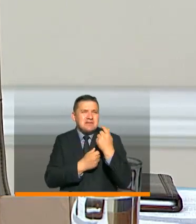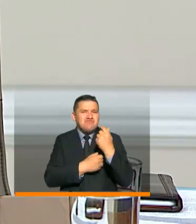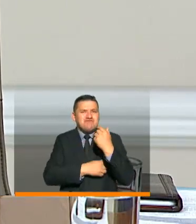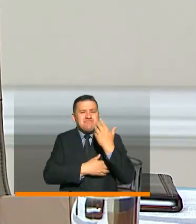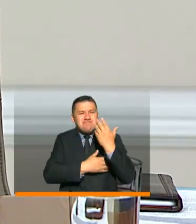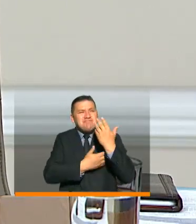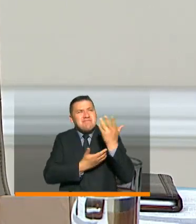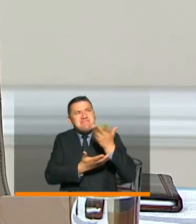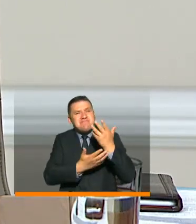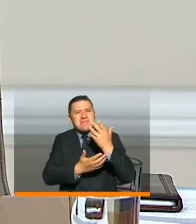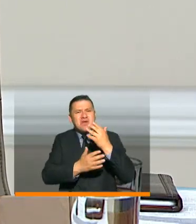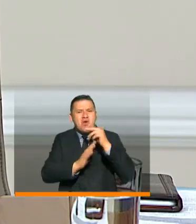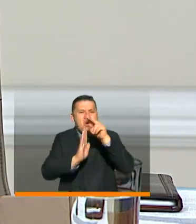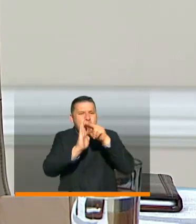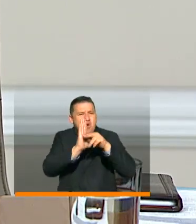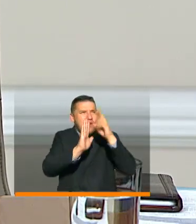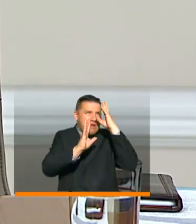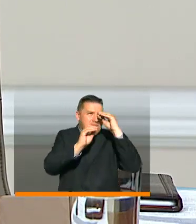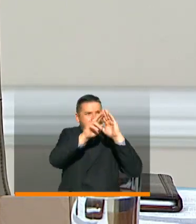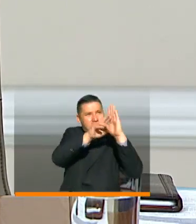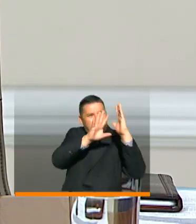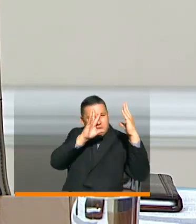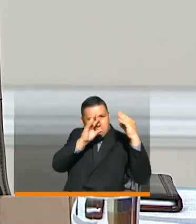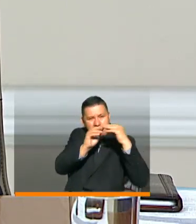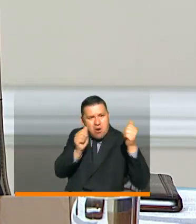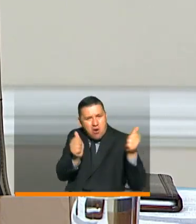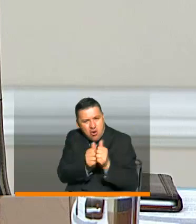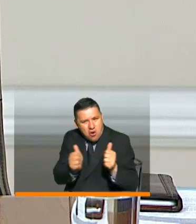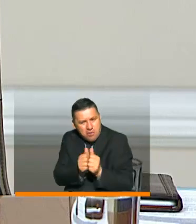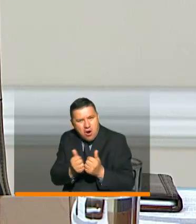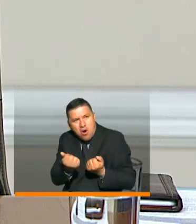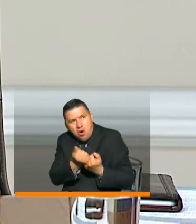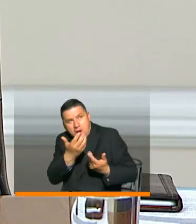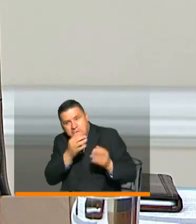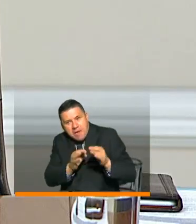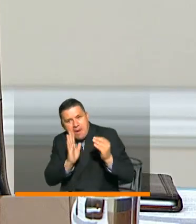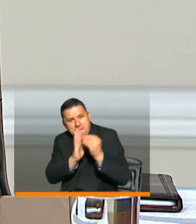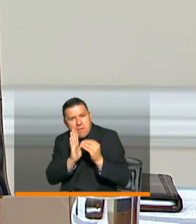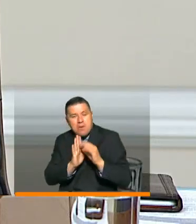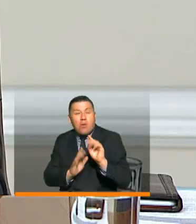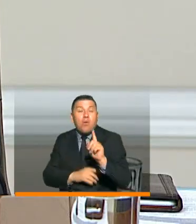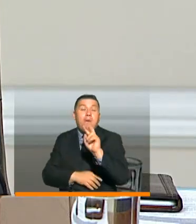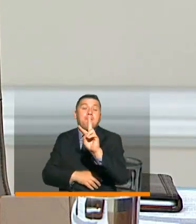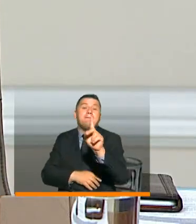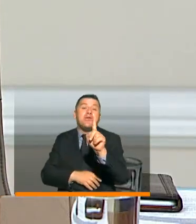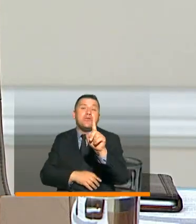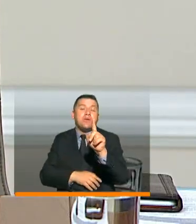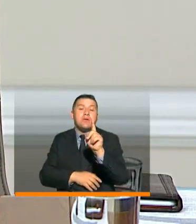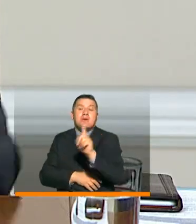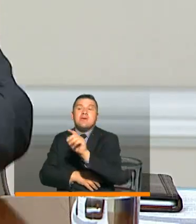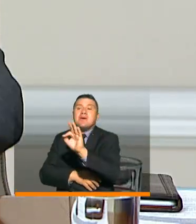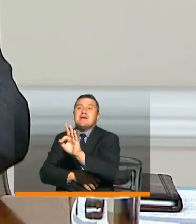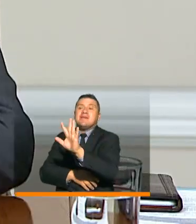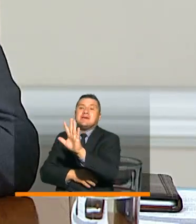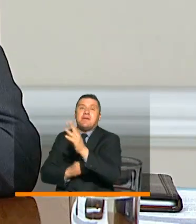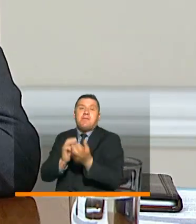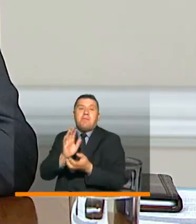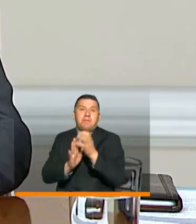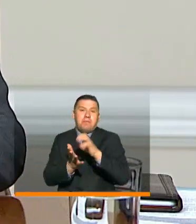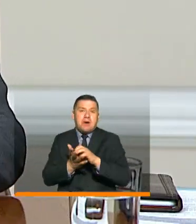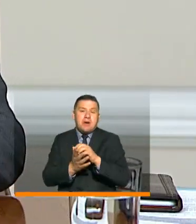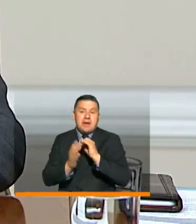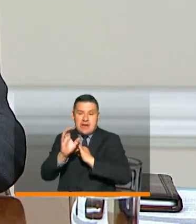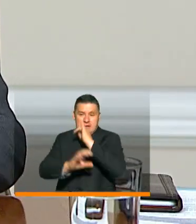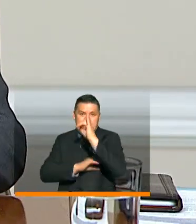y sanitaria, las hemos acompañado. Les hemos abierto por lo menos 21 mercados a 35 productos a